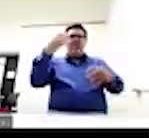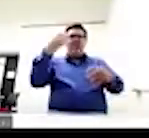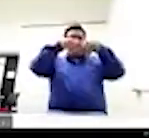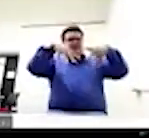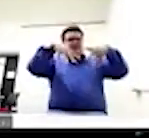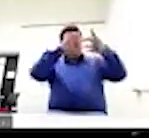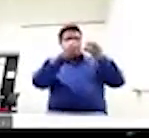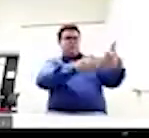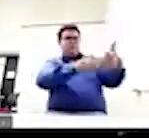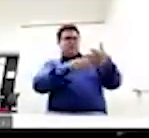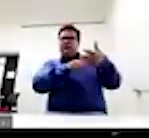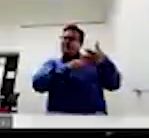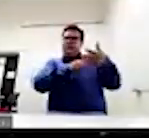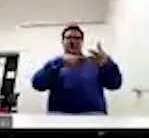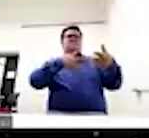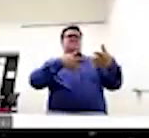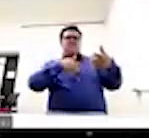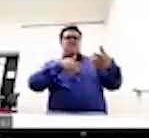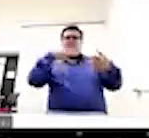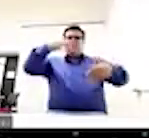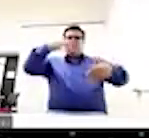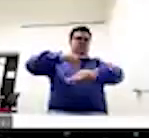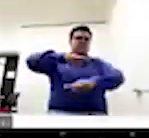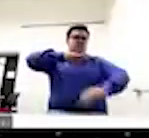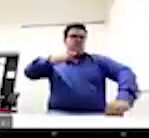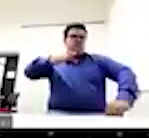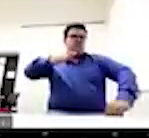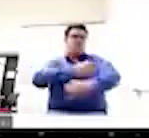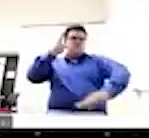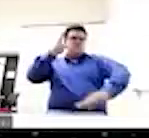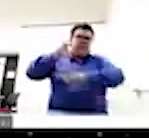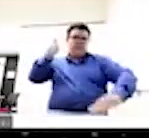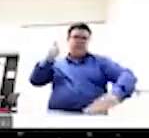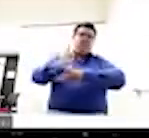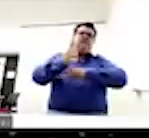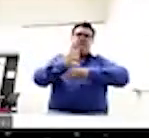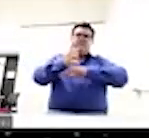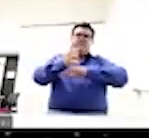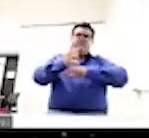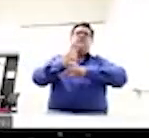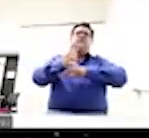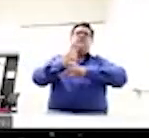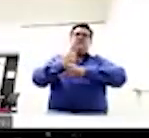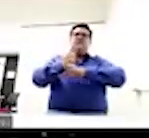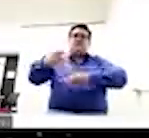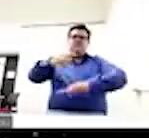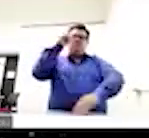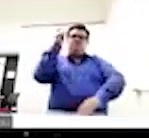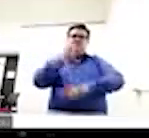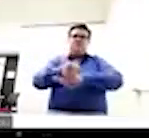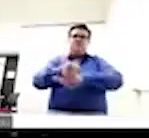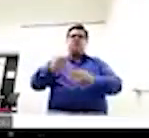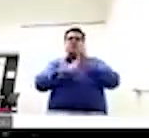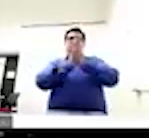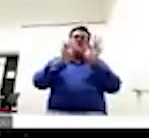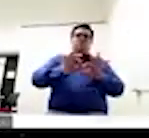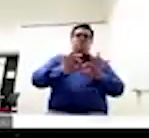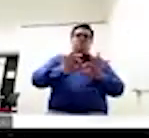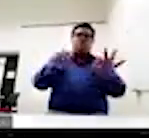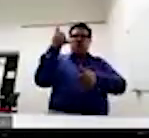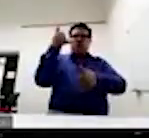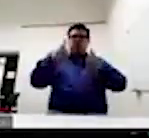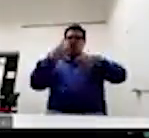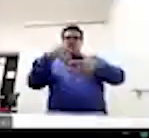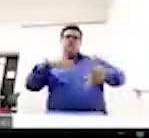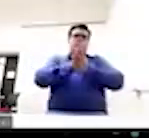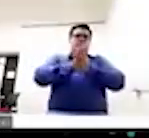del ejercicio de poder. Designa un dominante y organiza las leyes del juego para permitirle